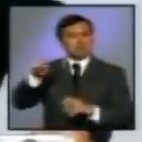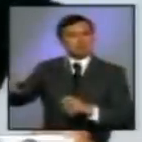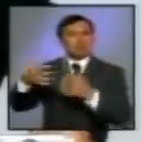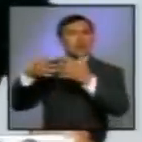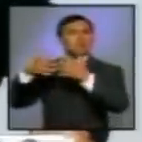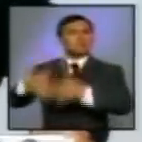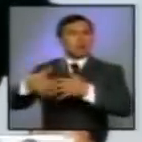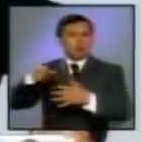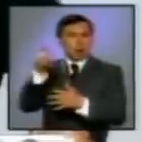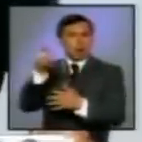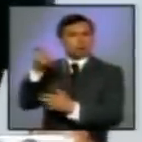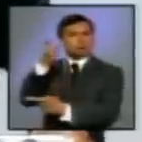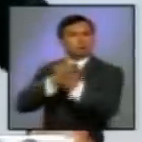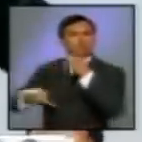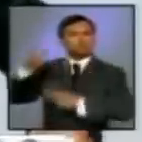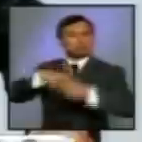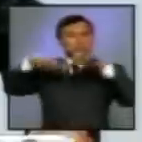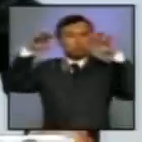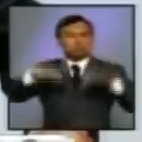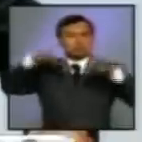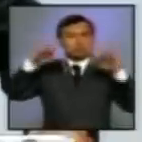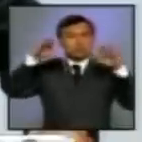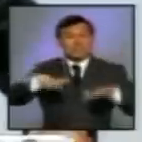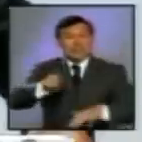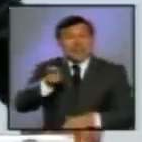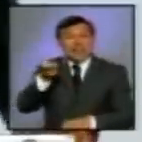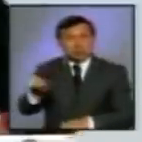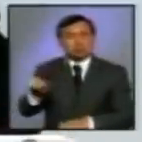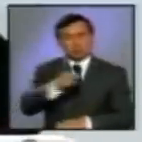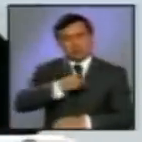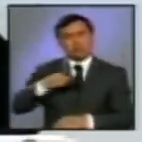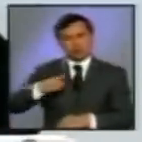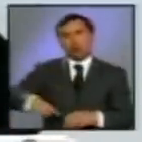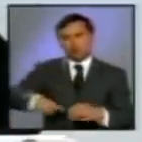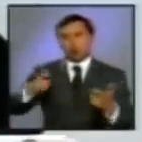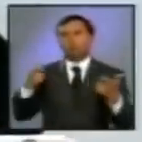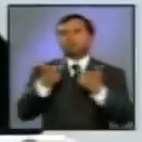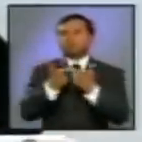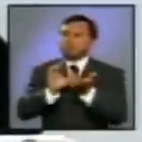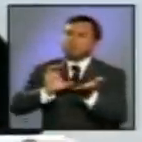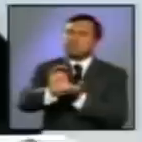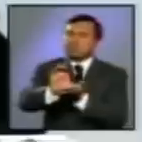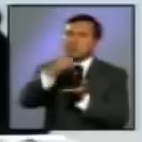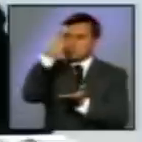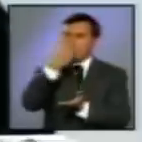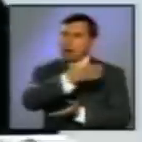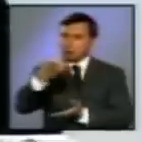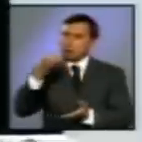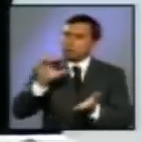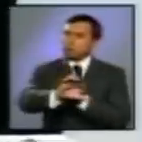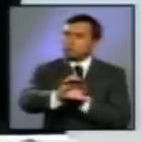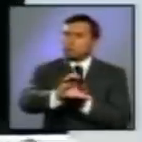orientación que me parece debe tener la política de subsidios dedicada al campo. Josefina, yo solamente vuelvo a